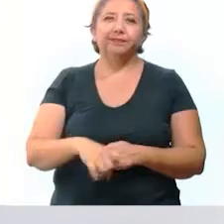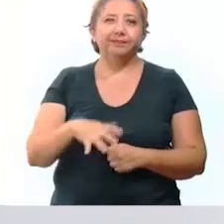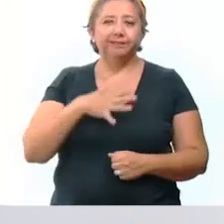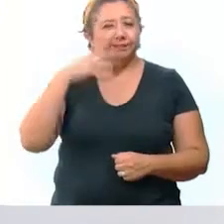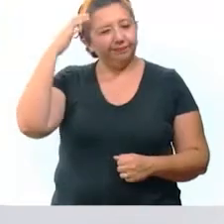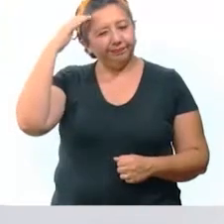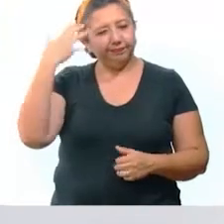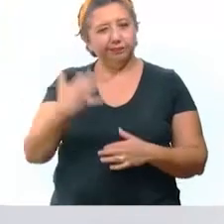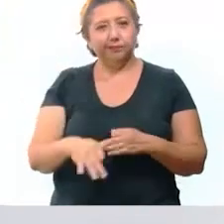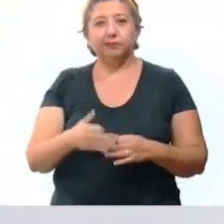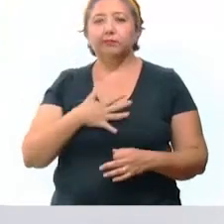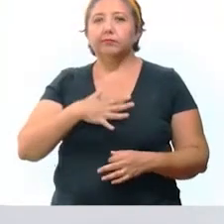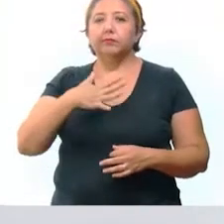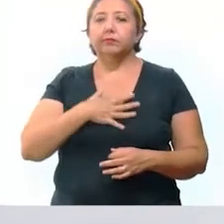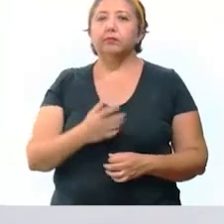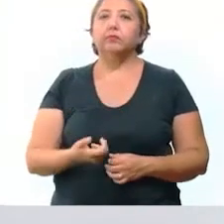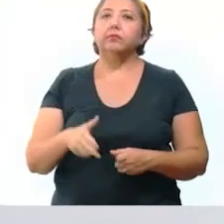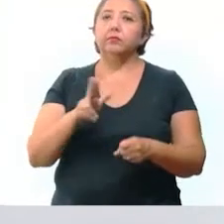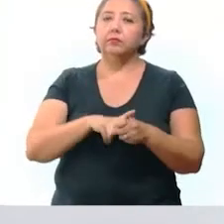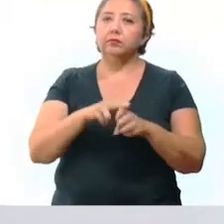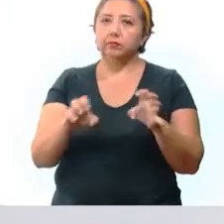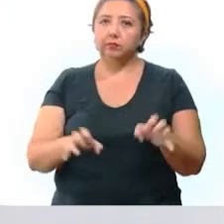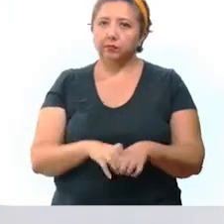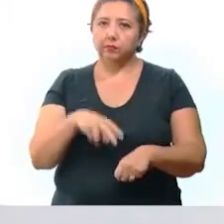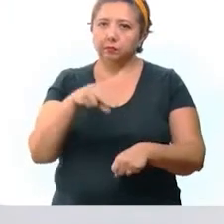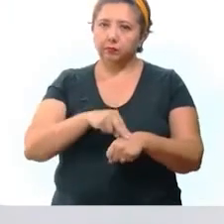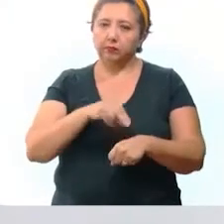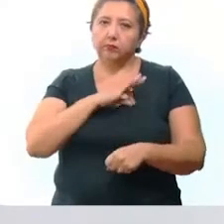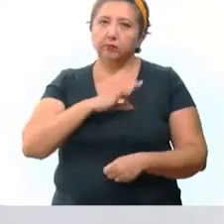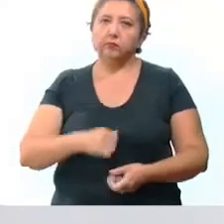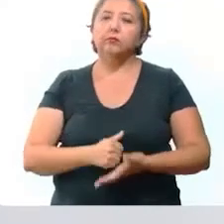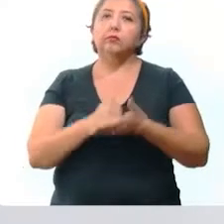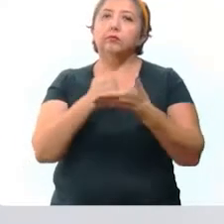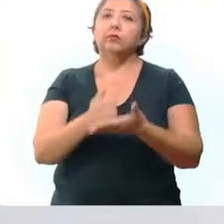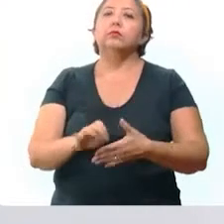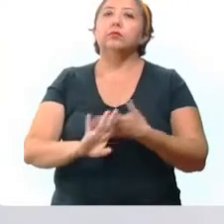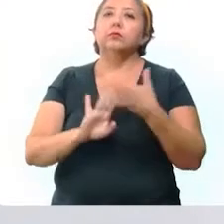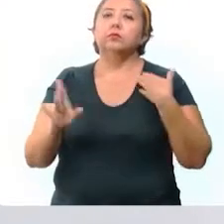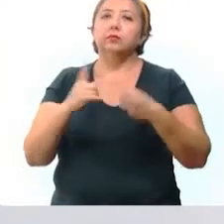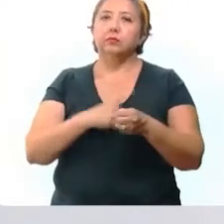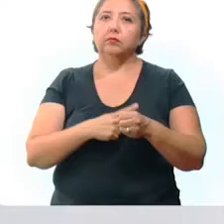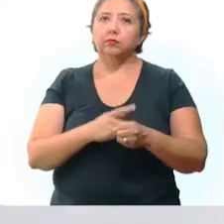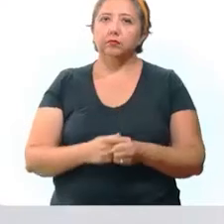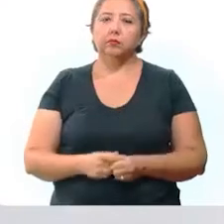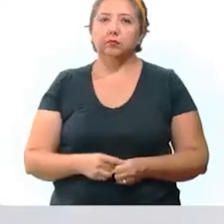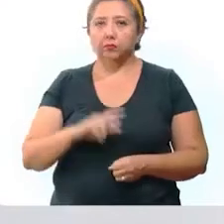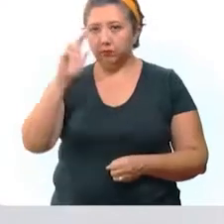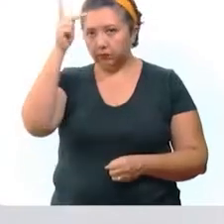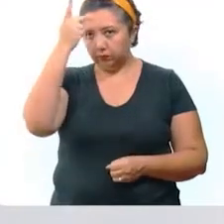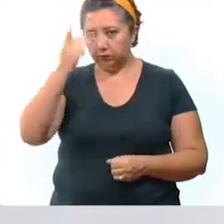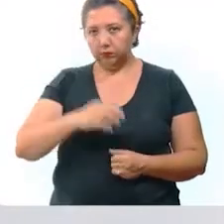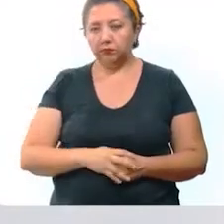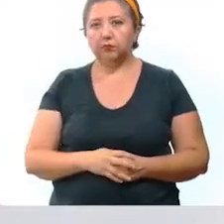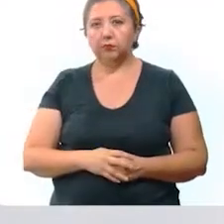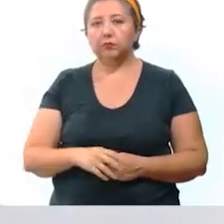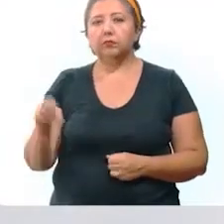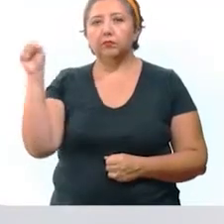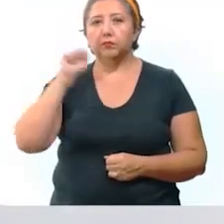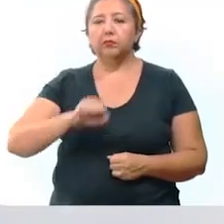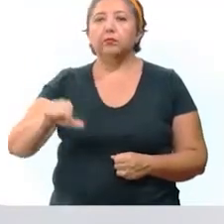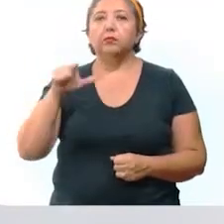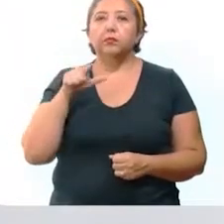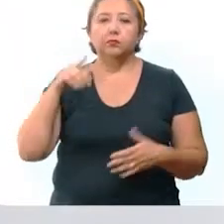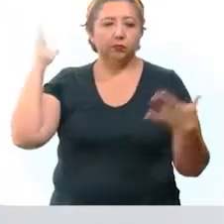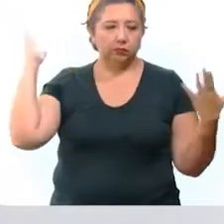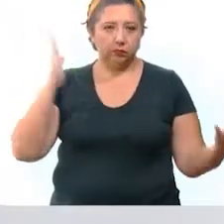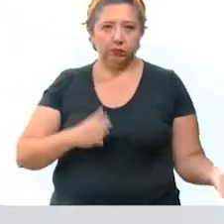y falta de aire. En el hospital, un equipo de especialistas podrá ayudarlos y evitar que la enfermedad se complique. El sábado